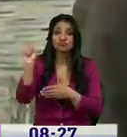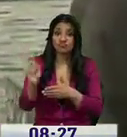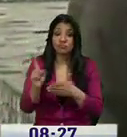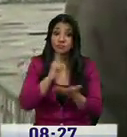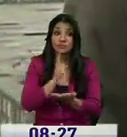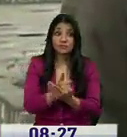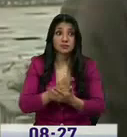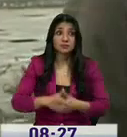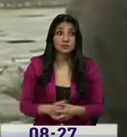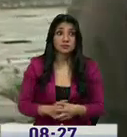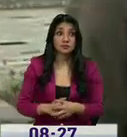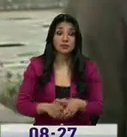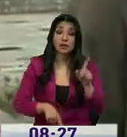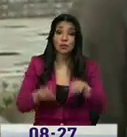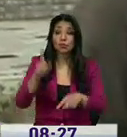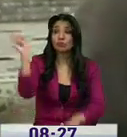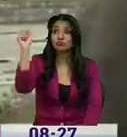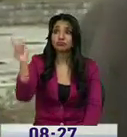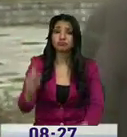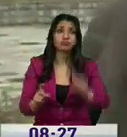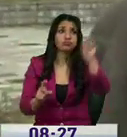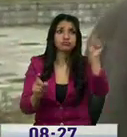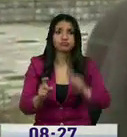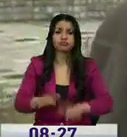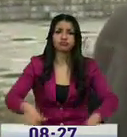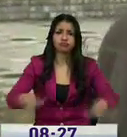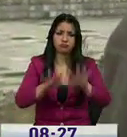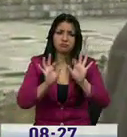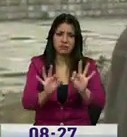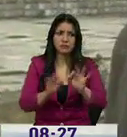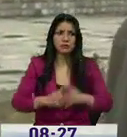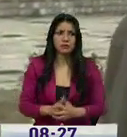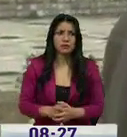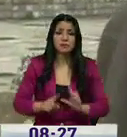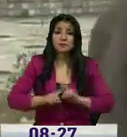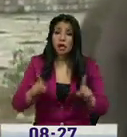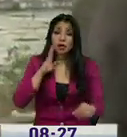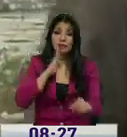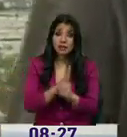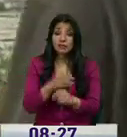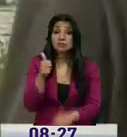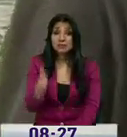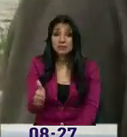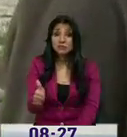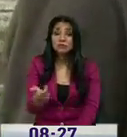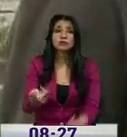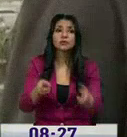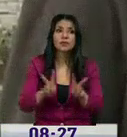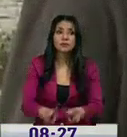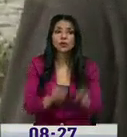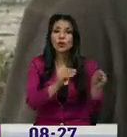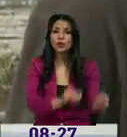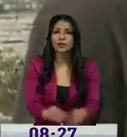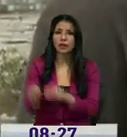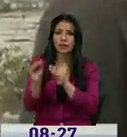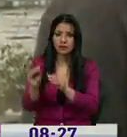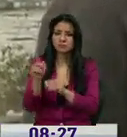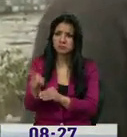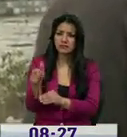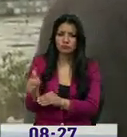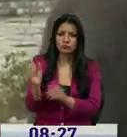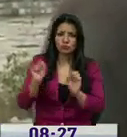grafiteros, muchos de ellos hacen lo que es arte urbano. Lo que queremos hacer es con esto es que también ordenarles un poco a